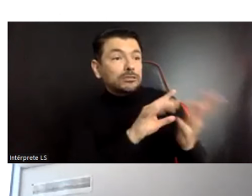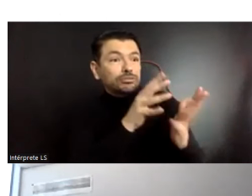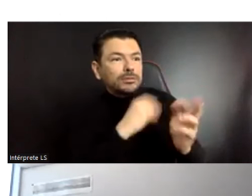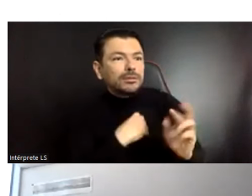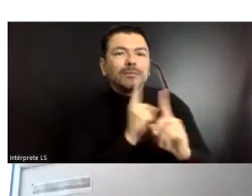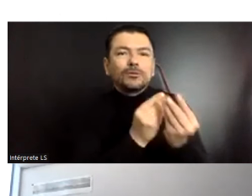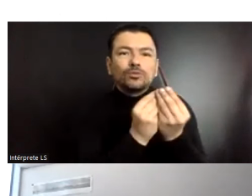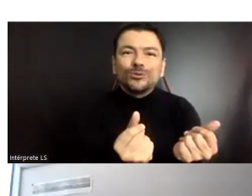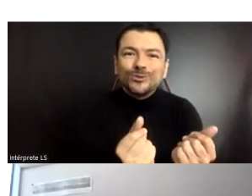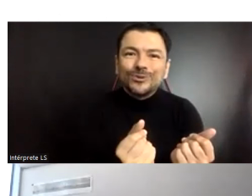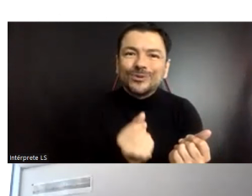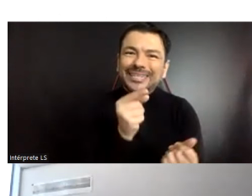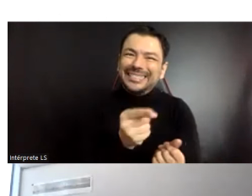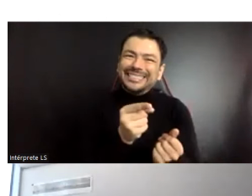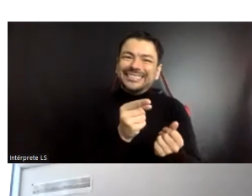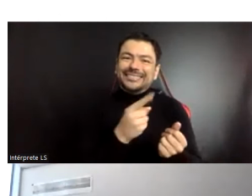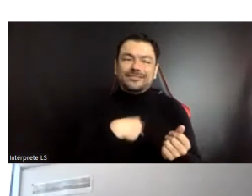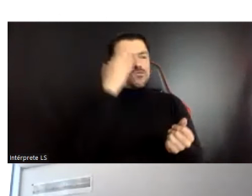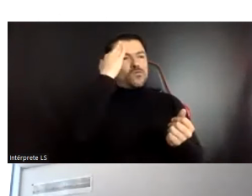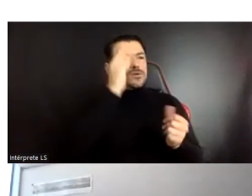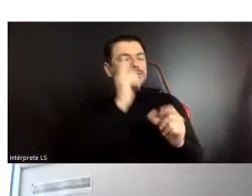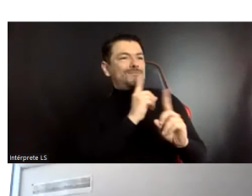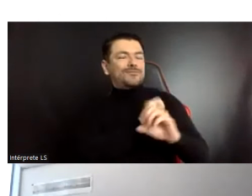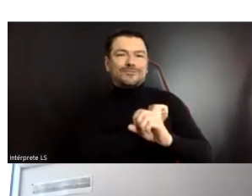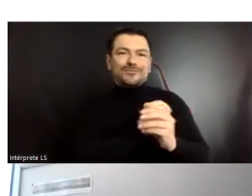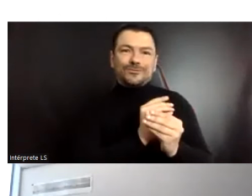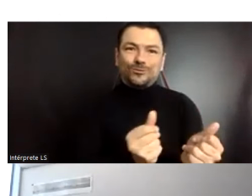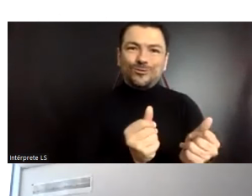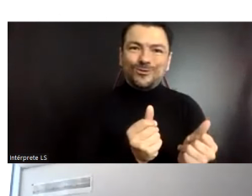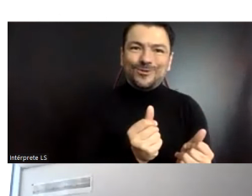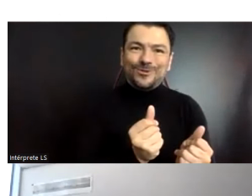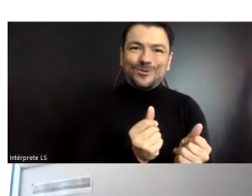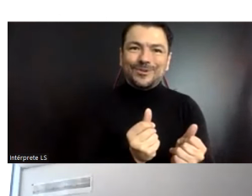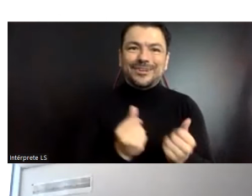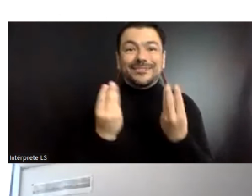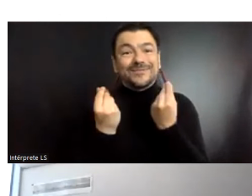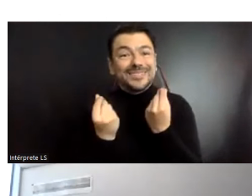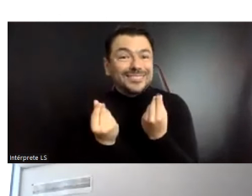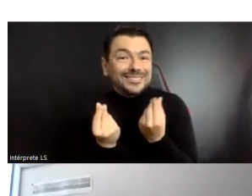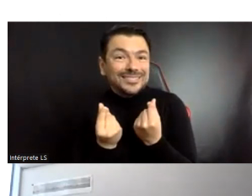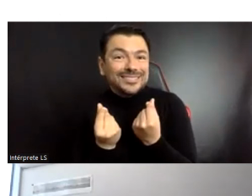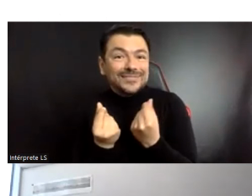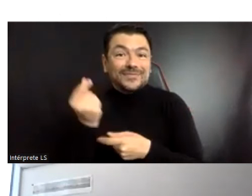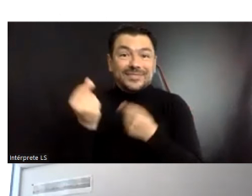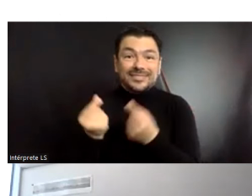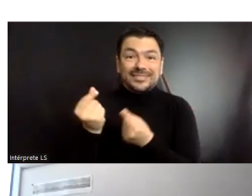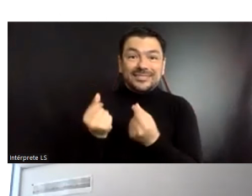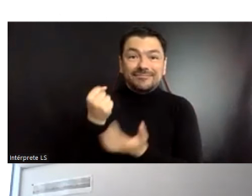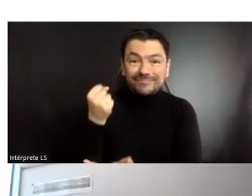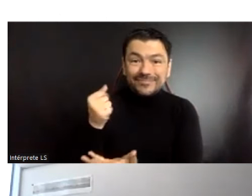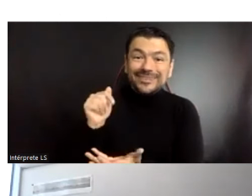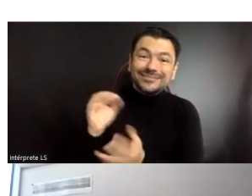La idea es poder contar con la participación de la parte financiera, porque los fondos son importantes. Eso es proteger